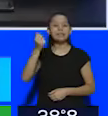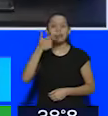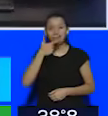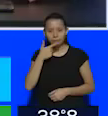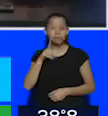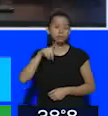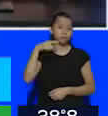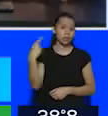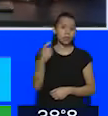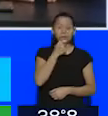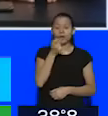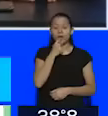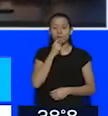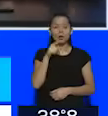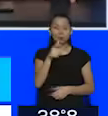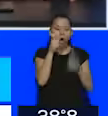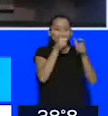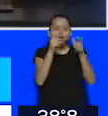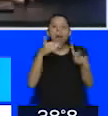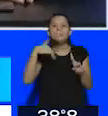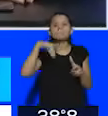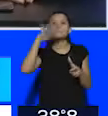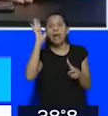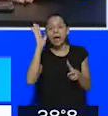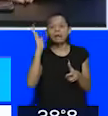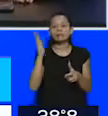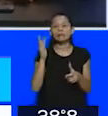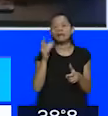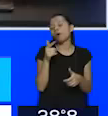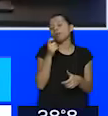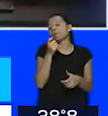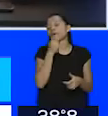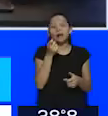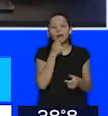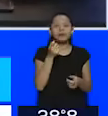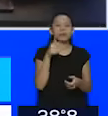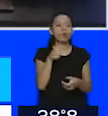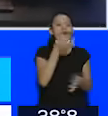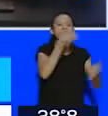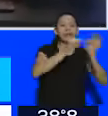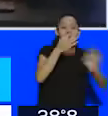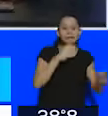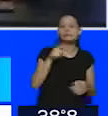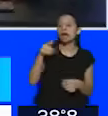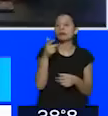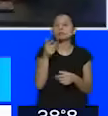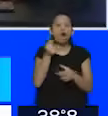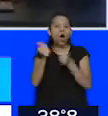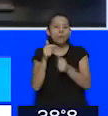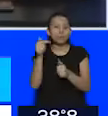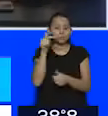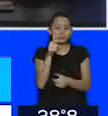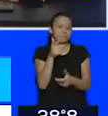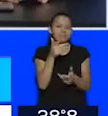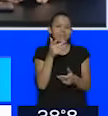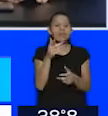control para hacer una suerte de pre y postventa algo así como una atención al cliente vamos a ver cómo sigue